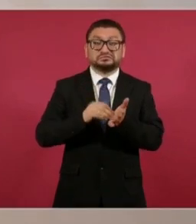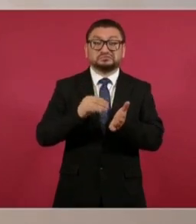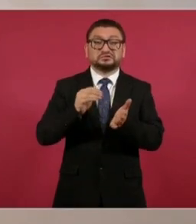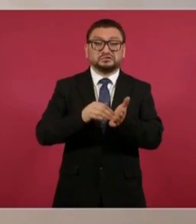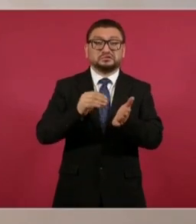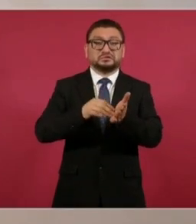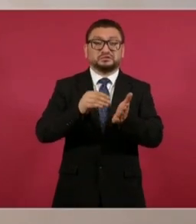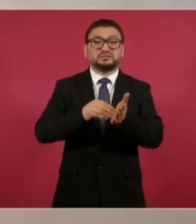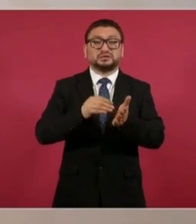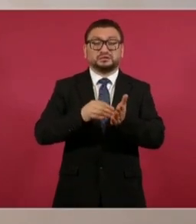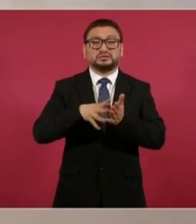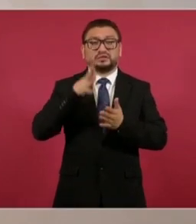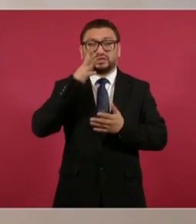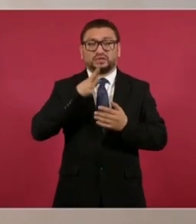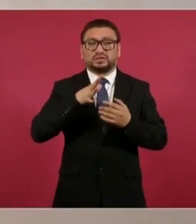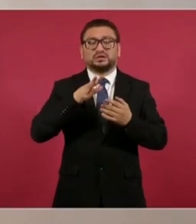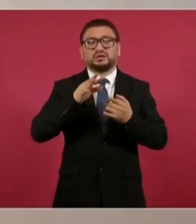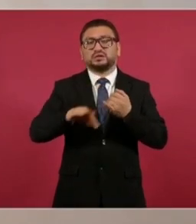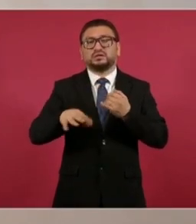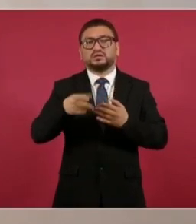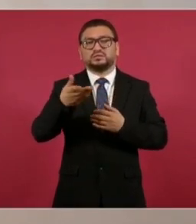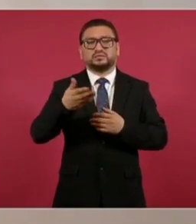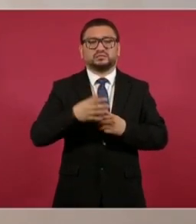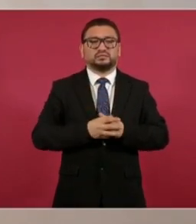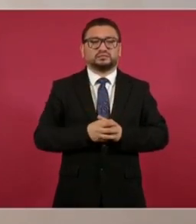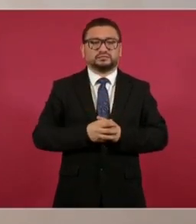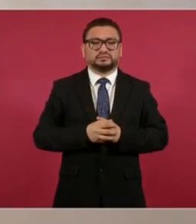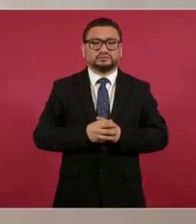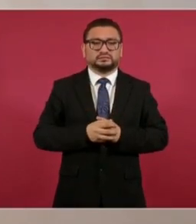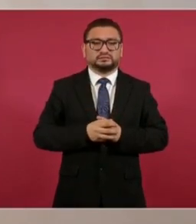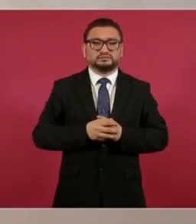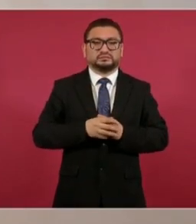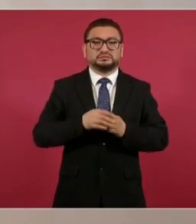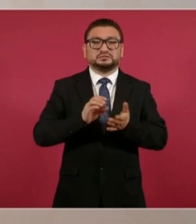estamos terminando de